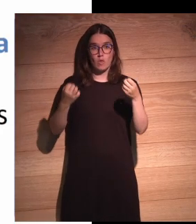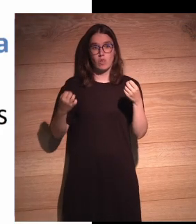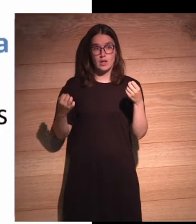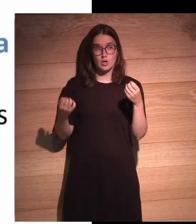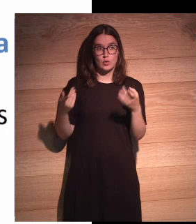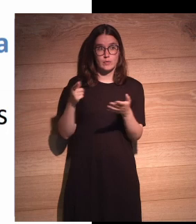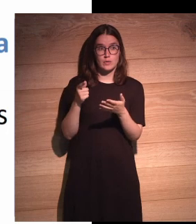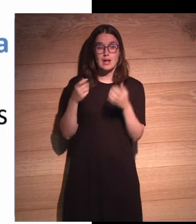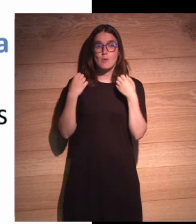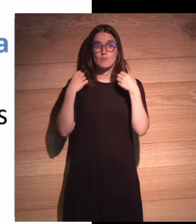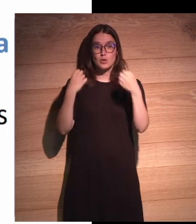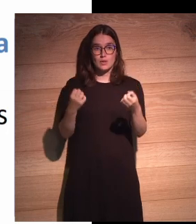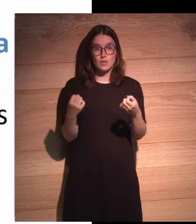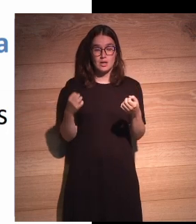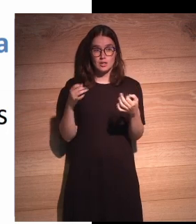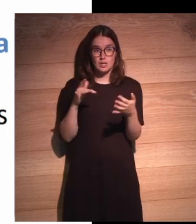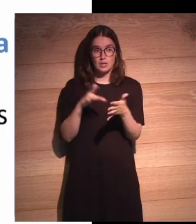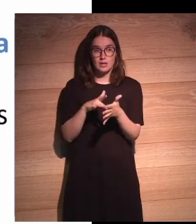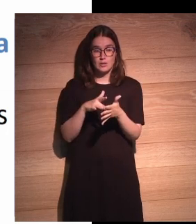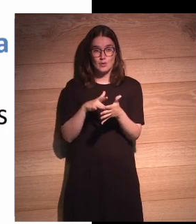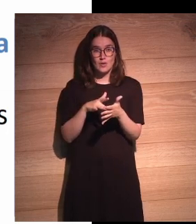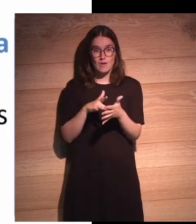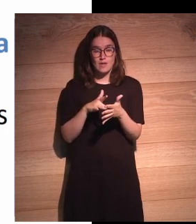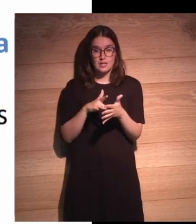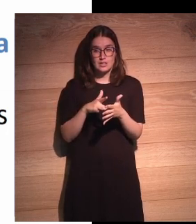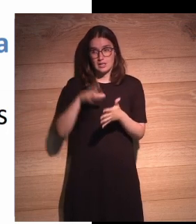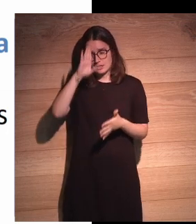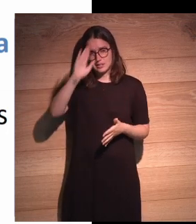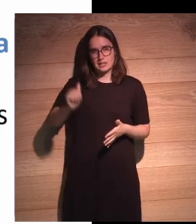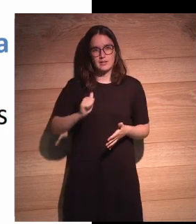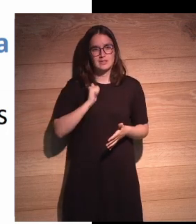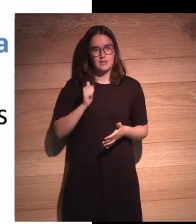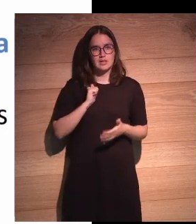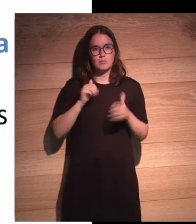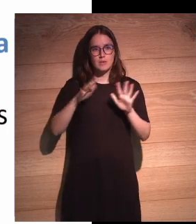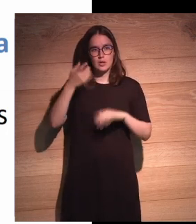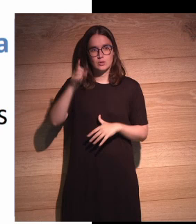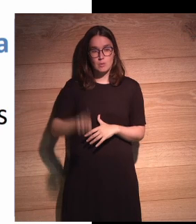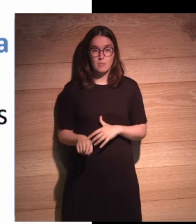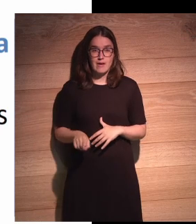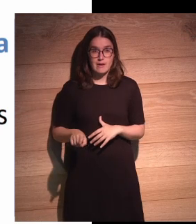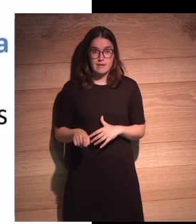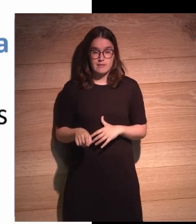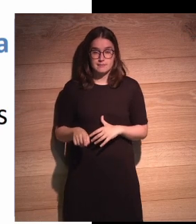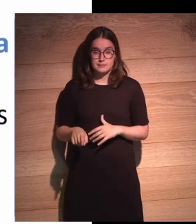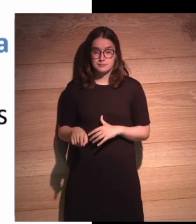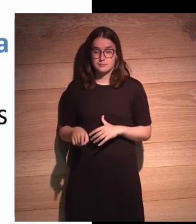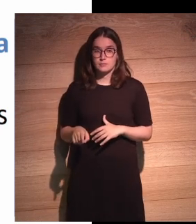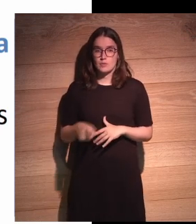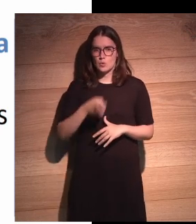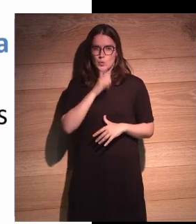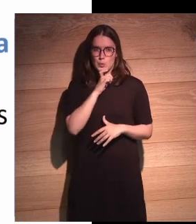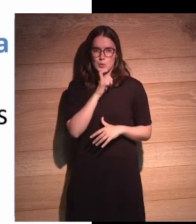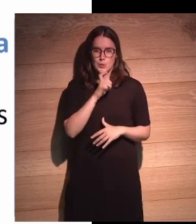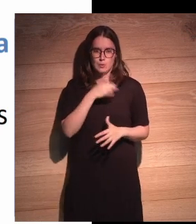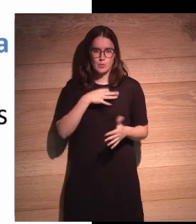volver a la presentación, el potencial que tiene la inteligencia artificial, pero también lo complicado que